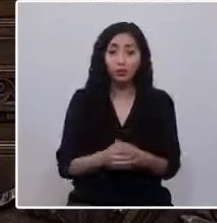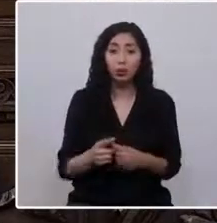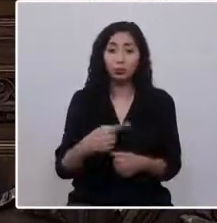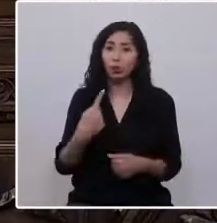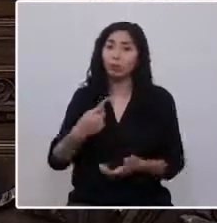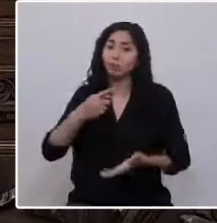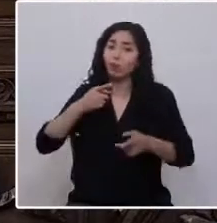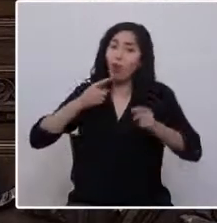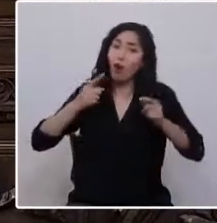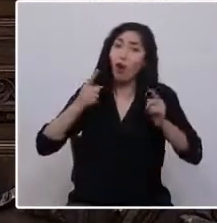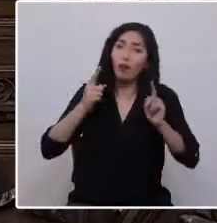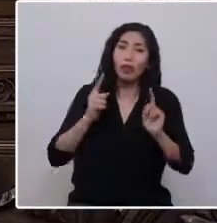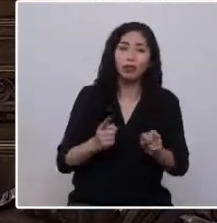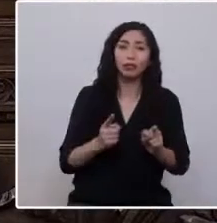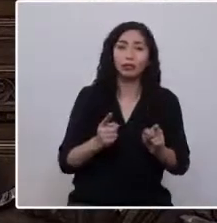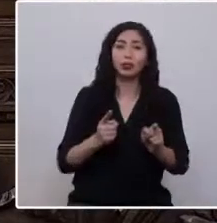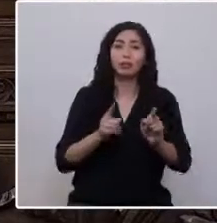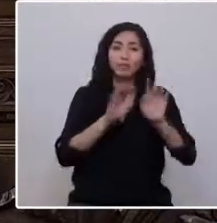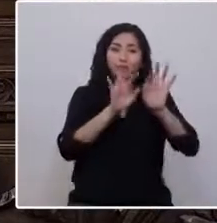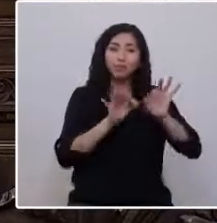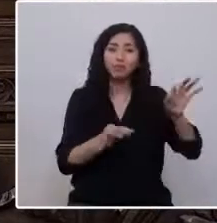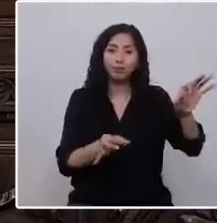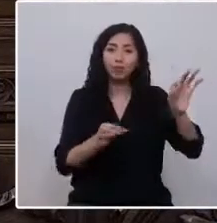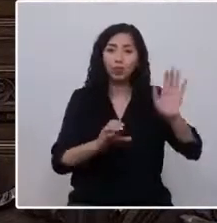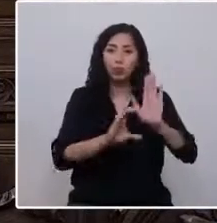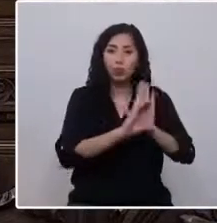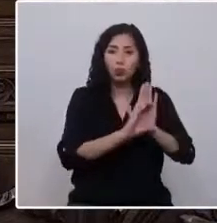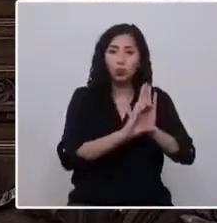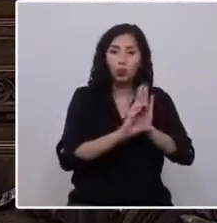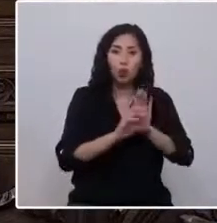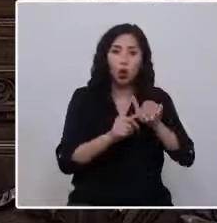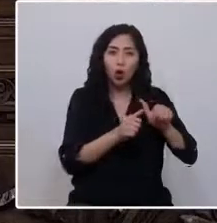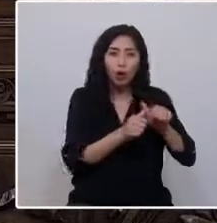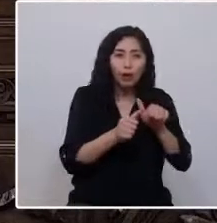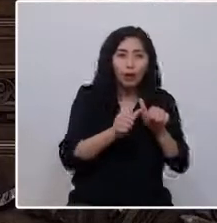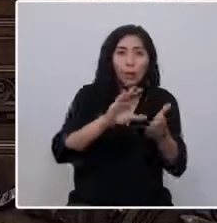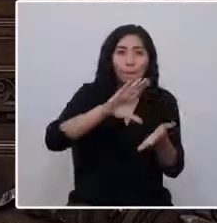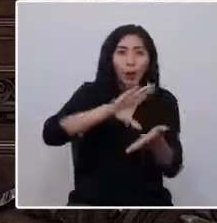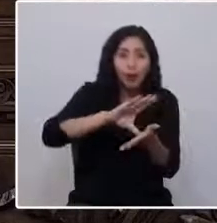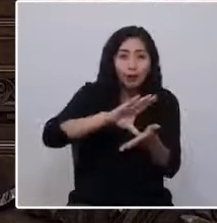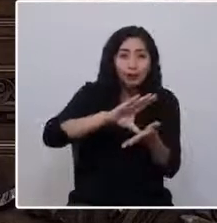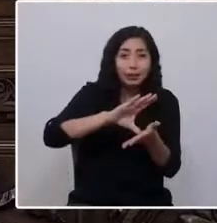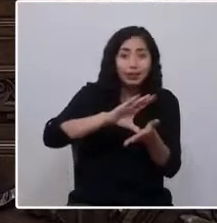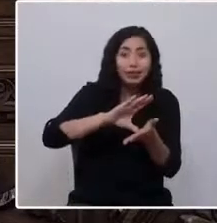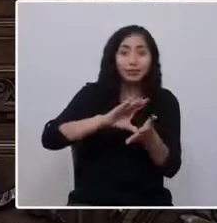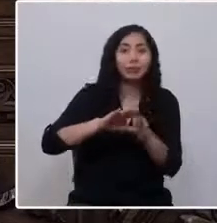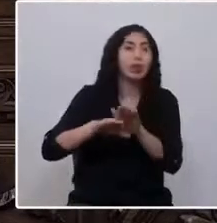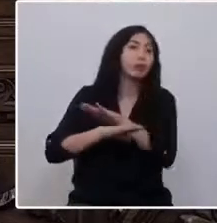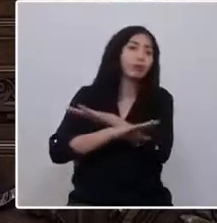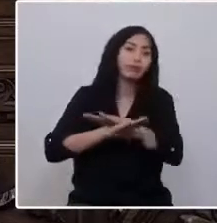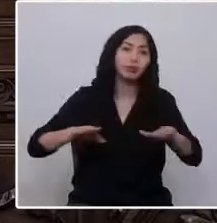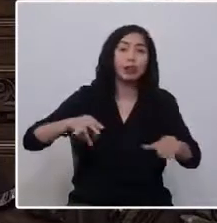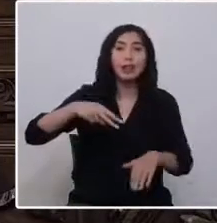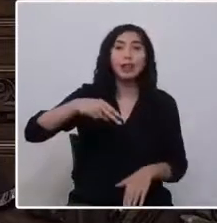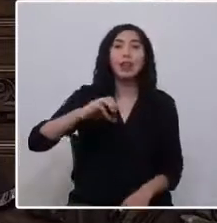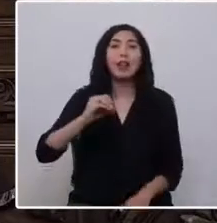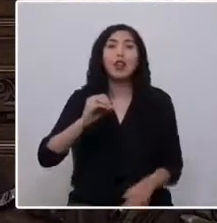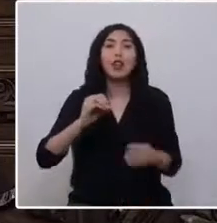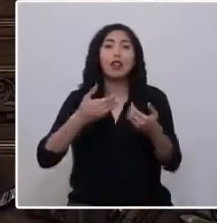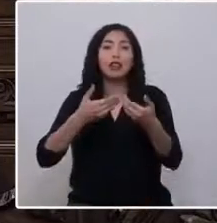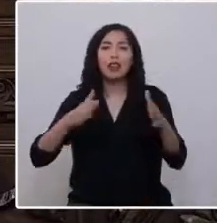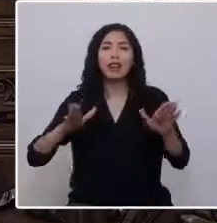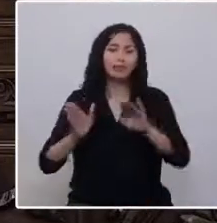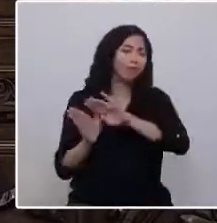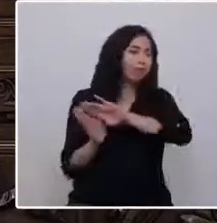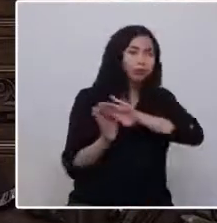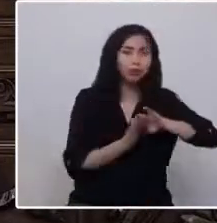constitucional que oriente el país así una etapa por neoliberal no sólo queremos liberarnos de un pasado dictatorial